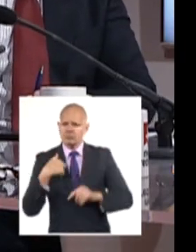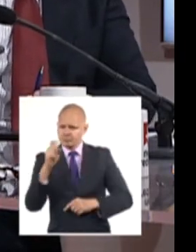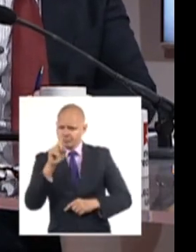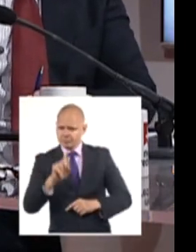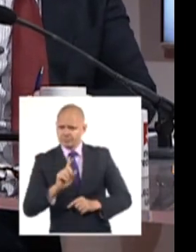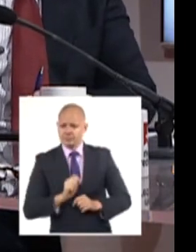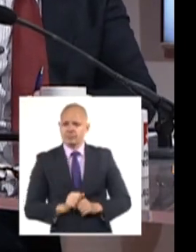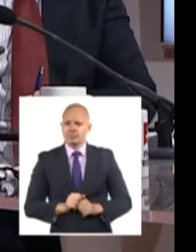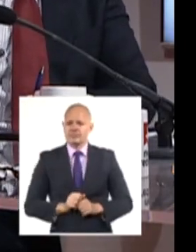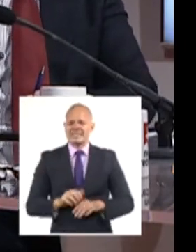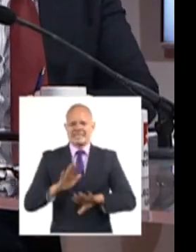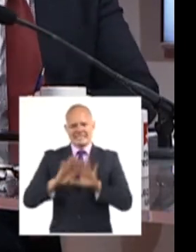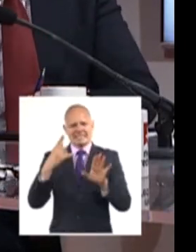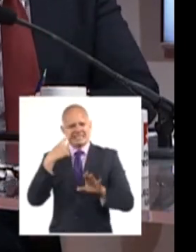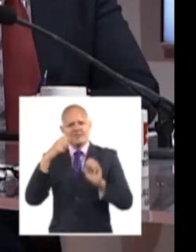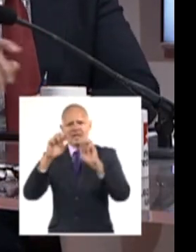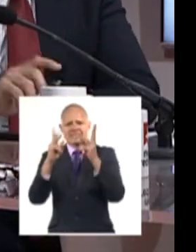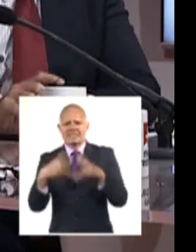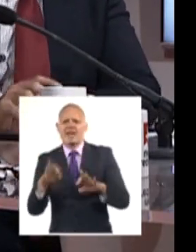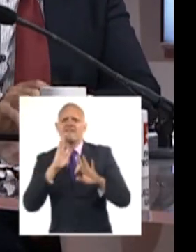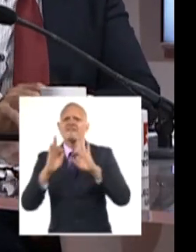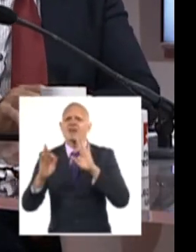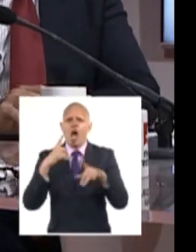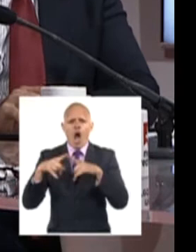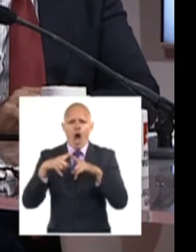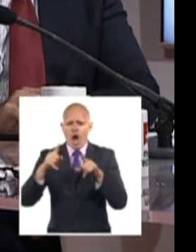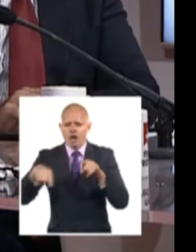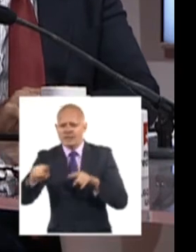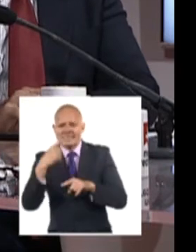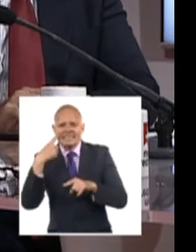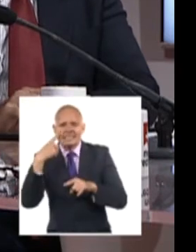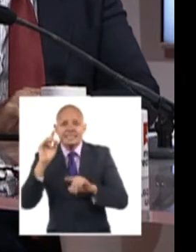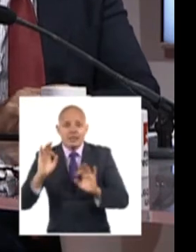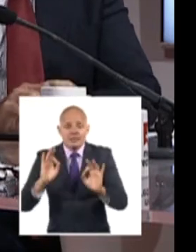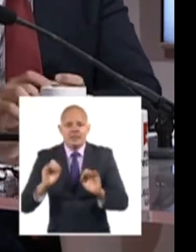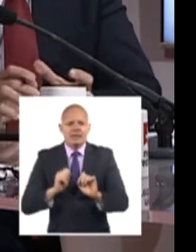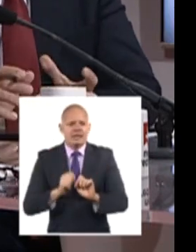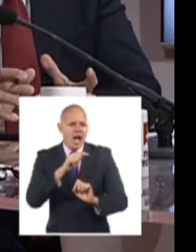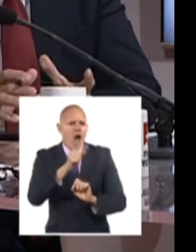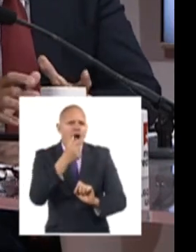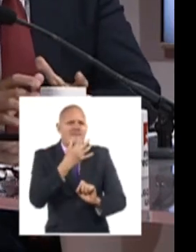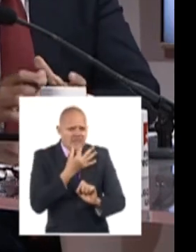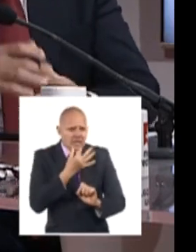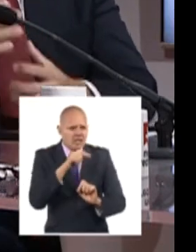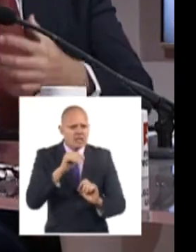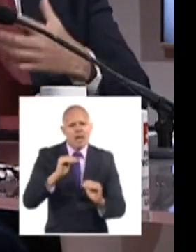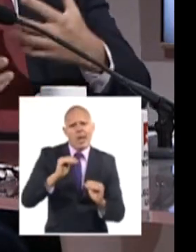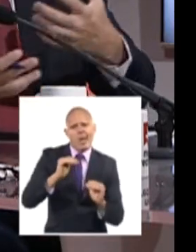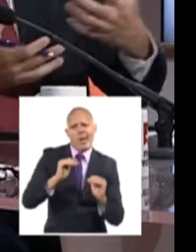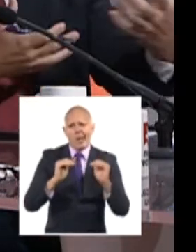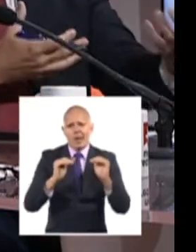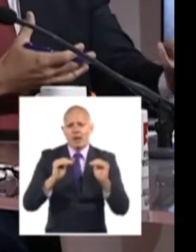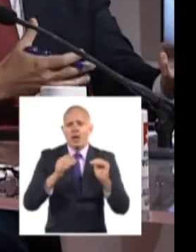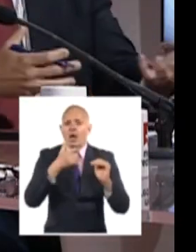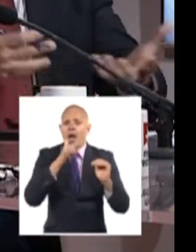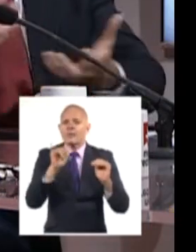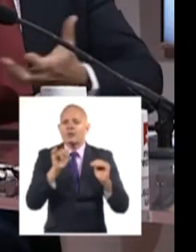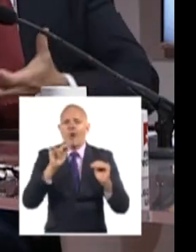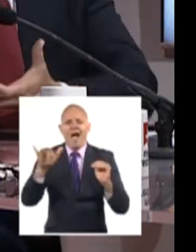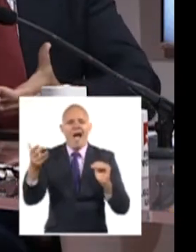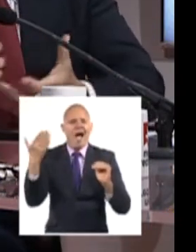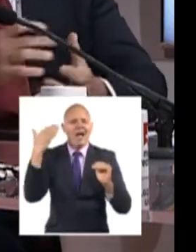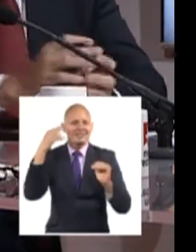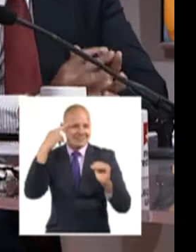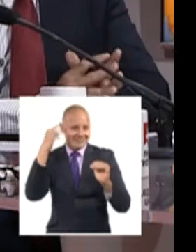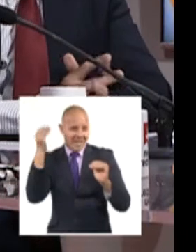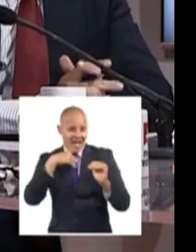está vamos a decir este avance de hernández con el uso de determinadas redes sociales se le compara incluso con la edad que tiene y el